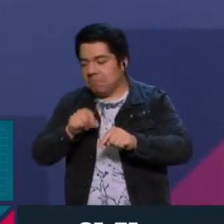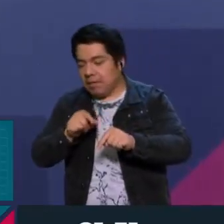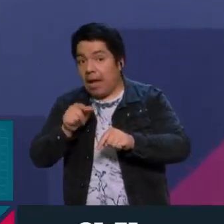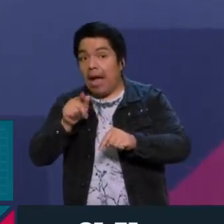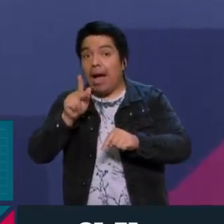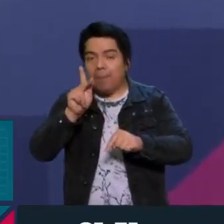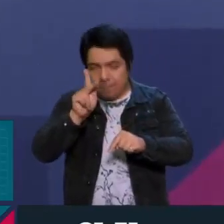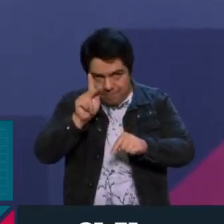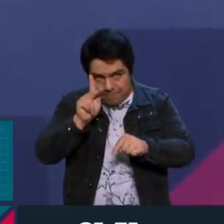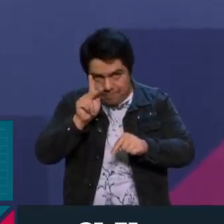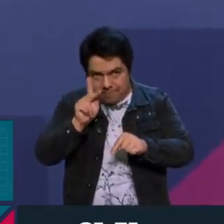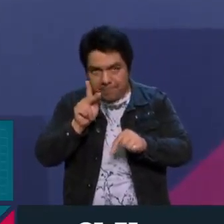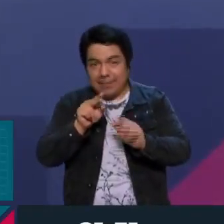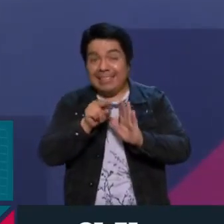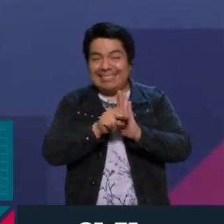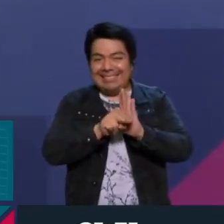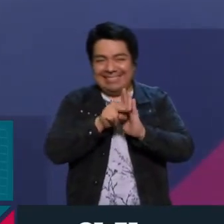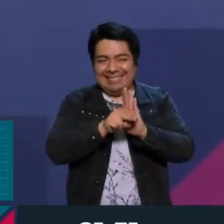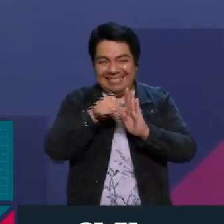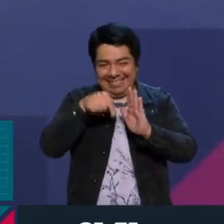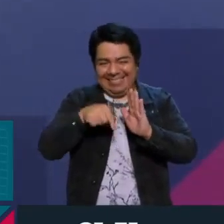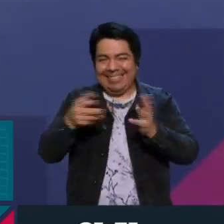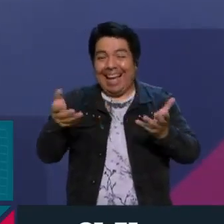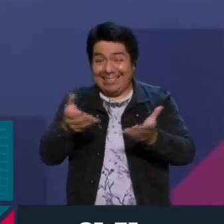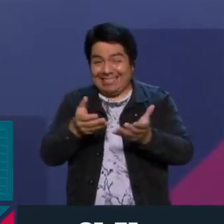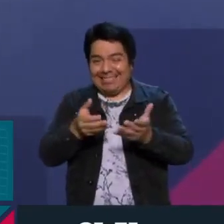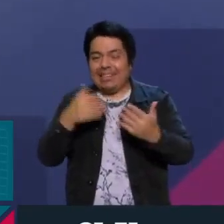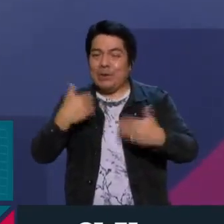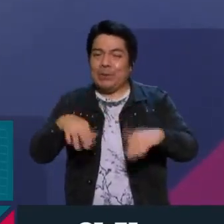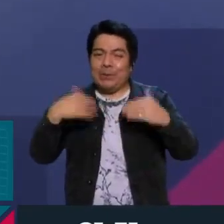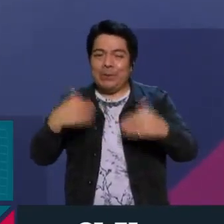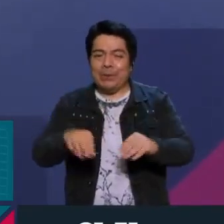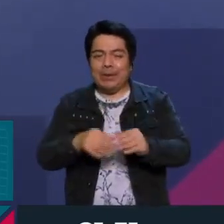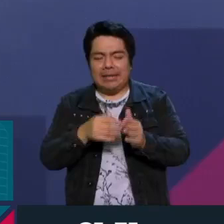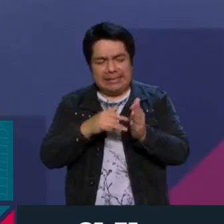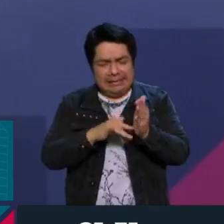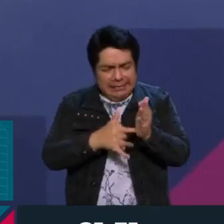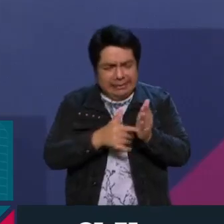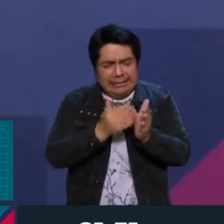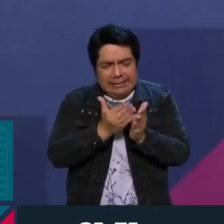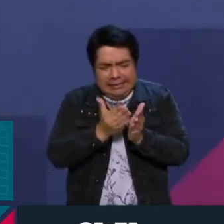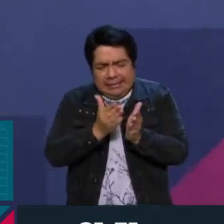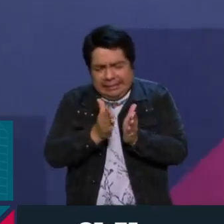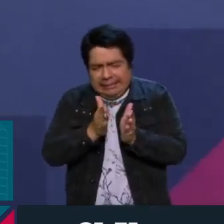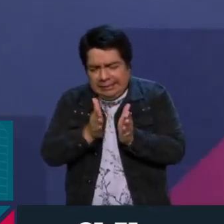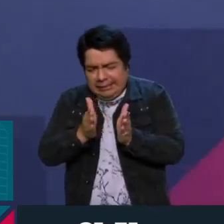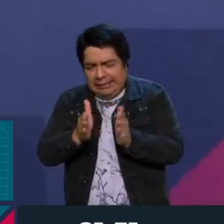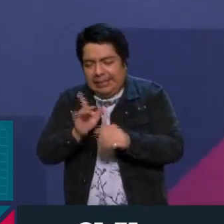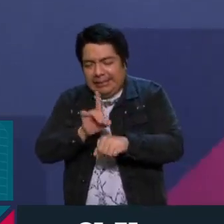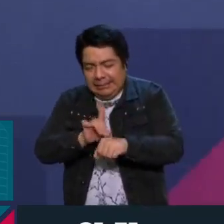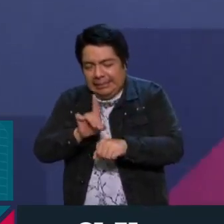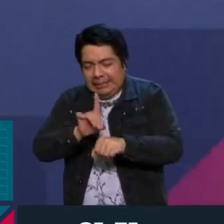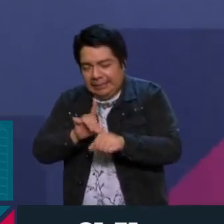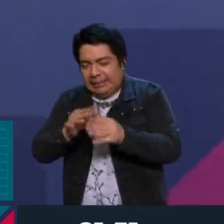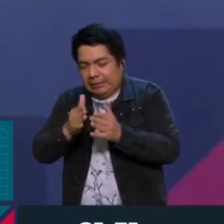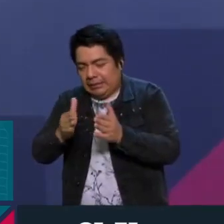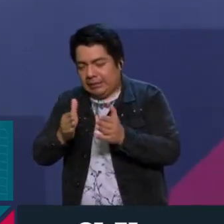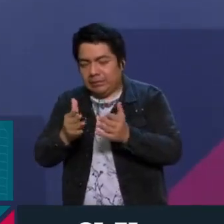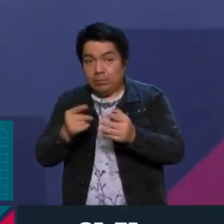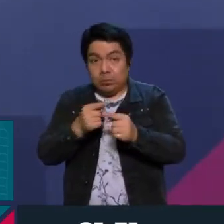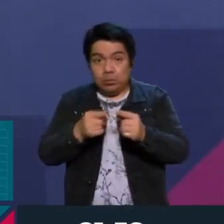haga la serie de Netflix de estos días, es que va a ser hora por hora, día por día, porque yo creo que no logramos calibrar